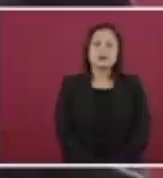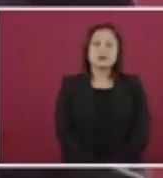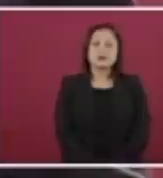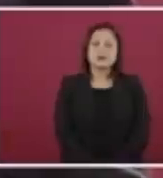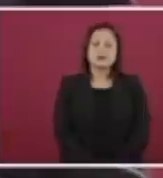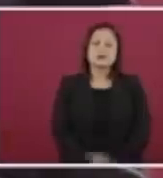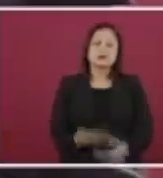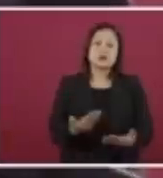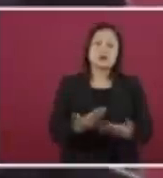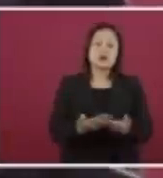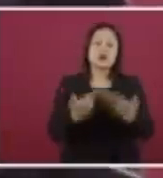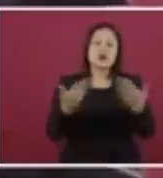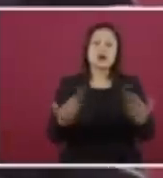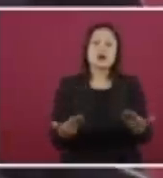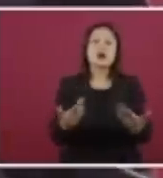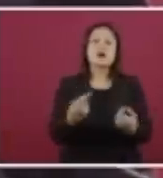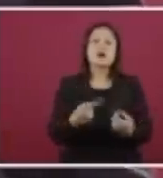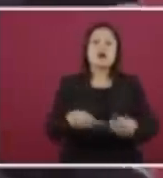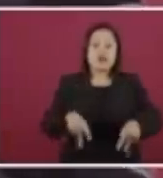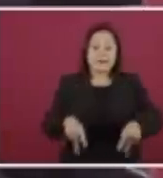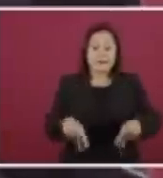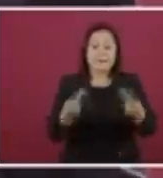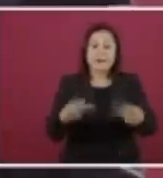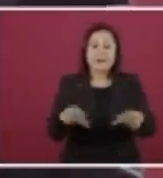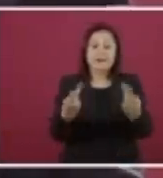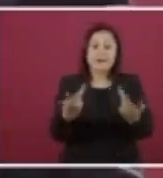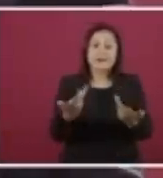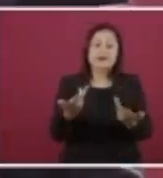tiempos, espacios, hay contratos